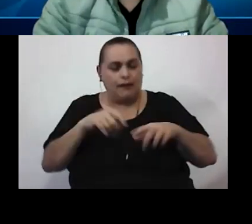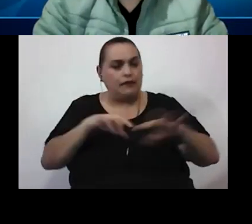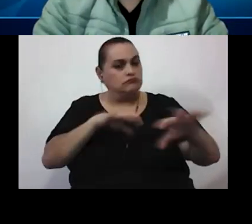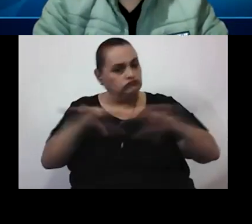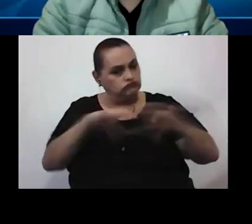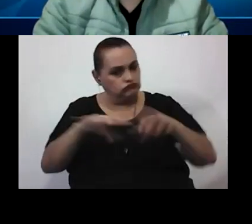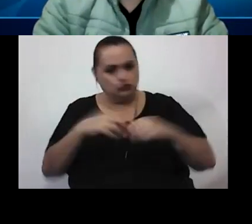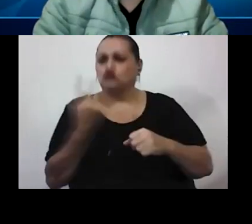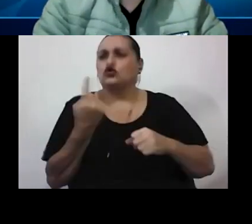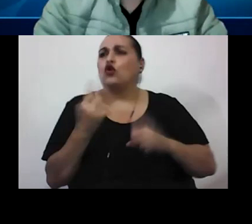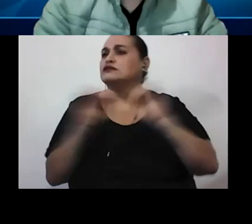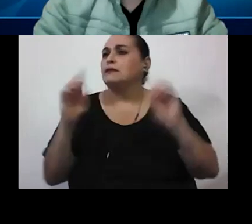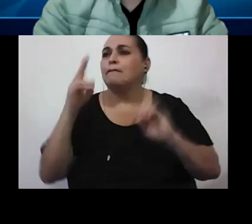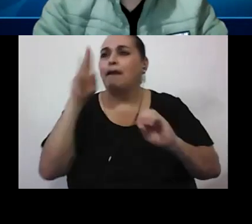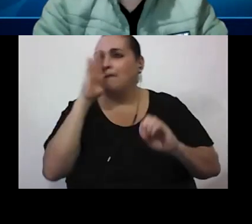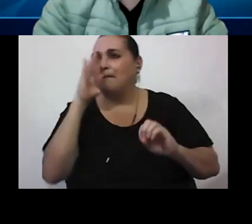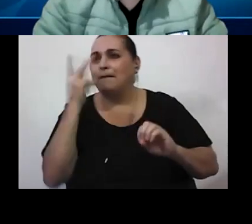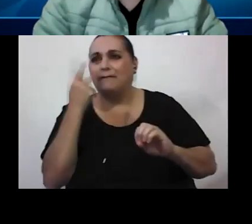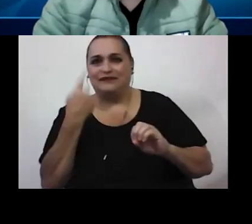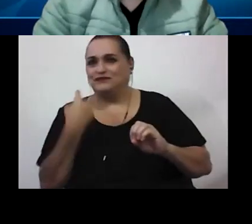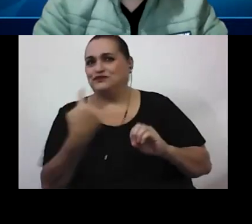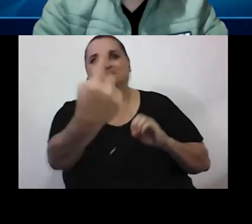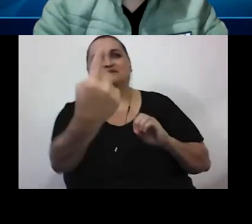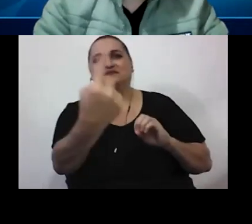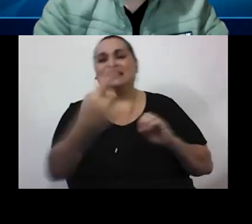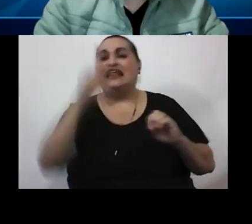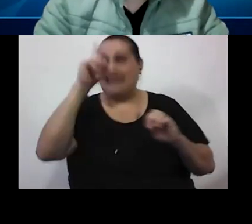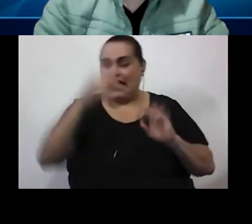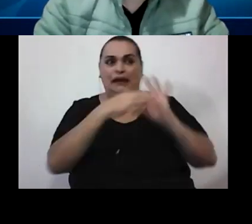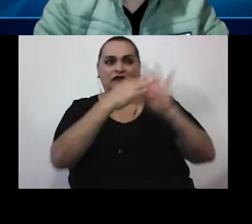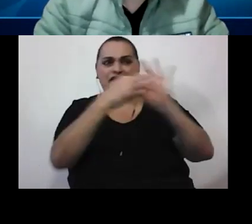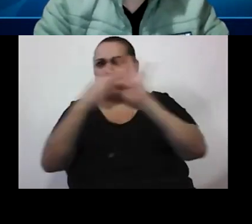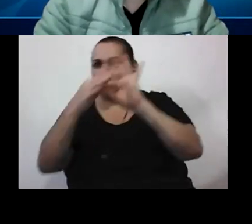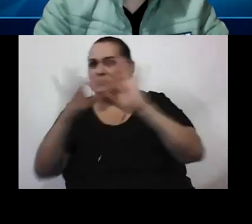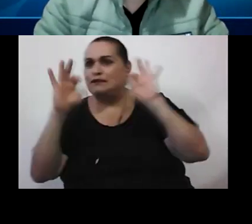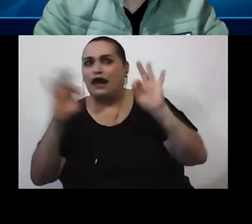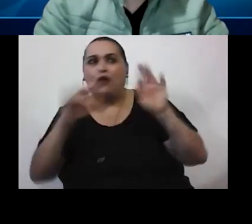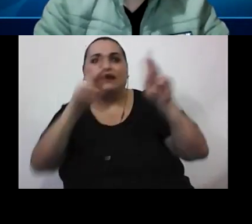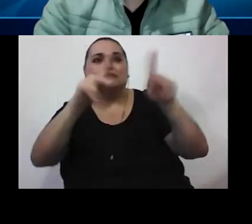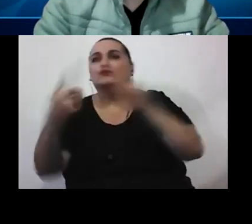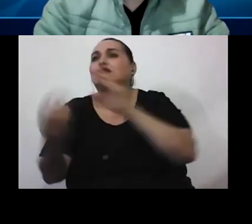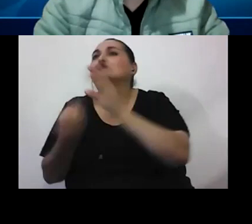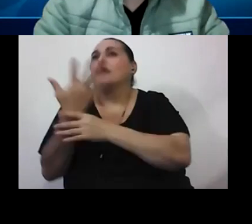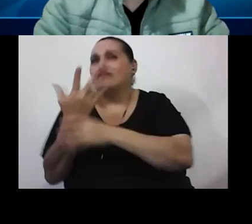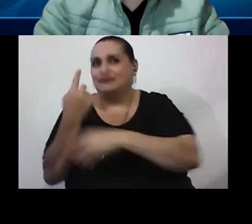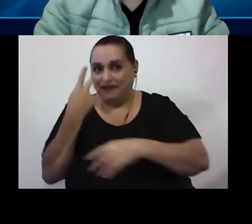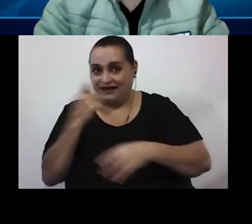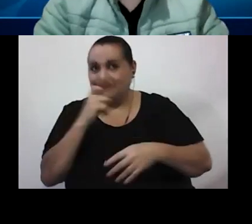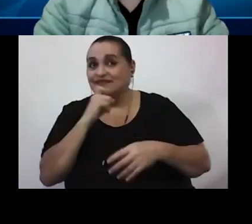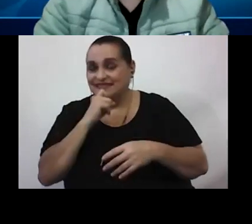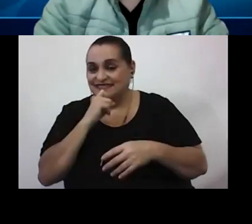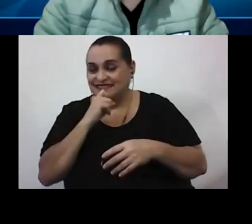sin mamá y sin papá. Llevarse bien con un montón de personas nuevas. Ah, qué difícil. Cumplir